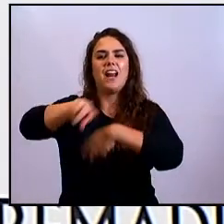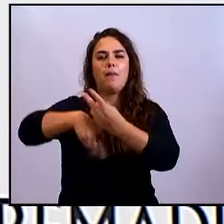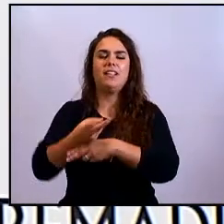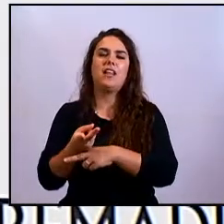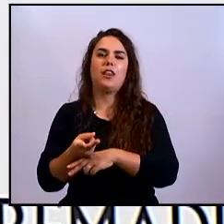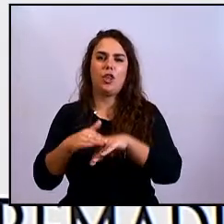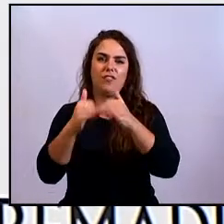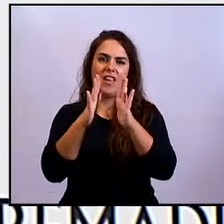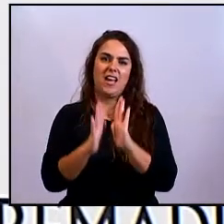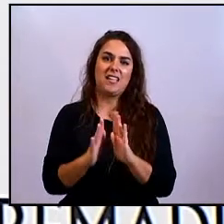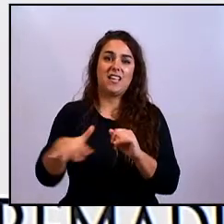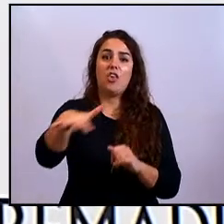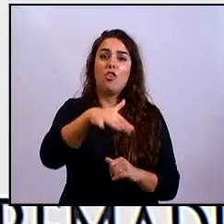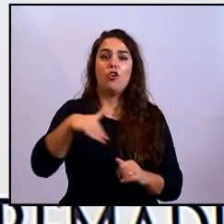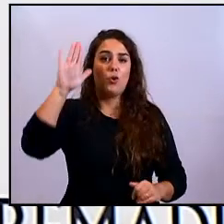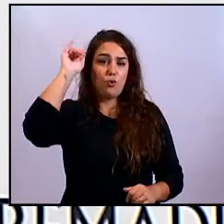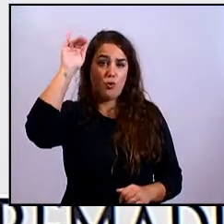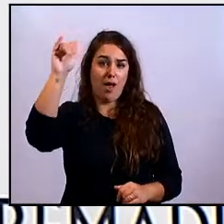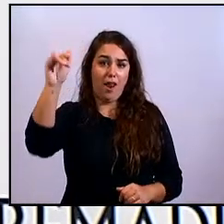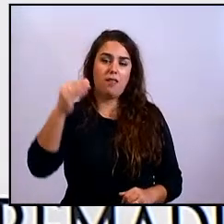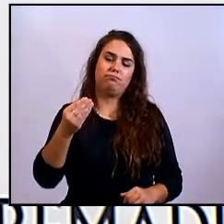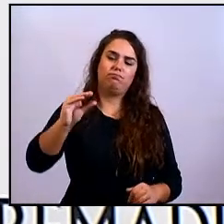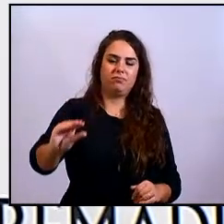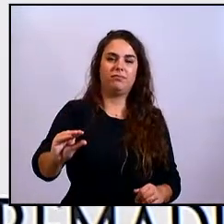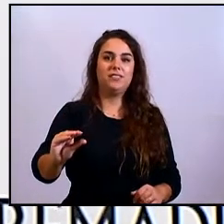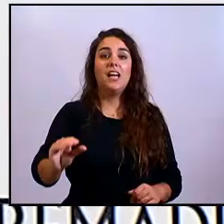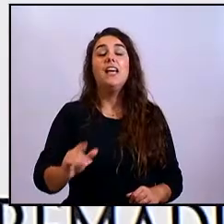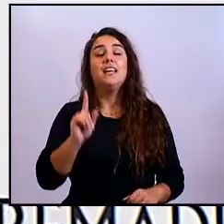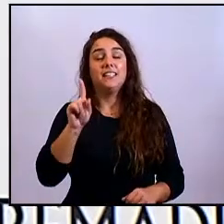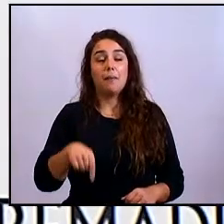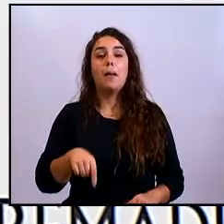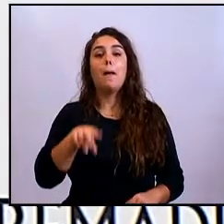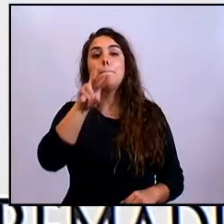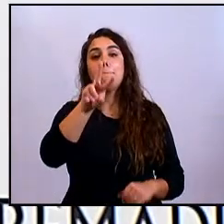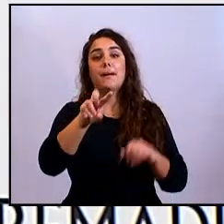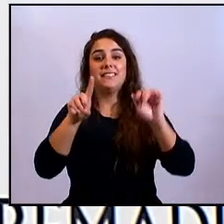de viviendas en entornos rurales y vamos a destinar más de